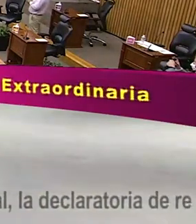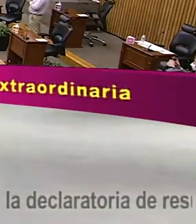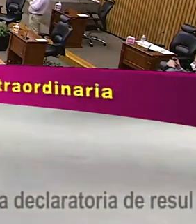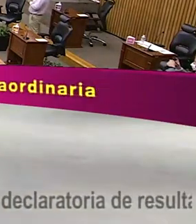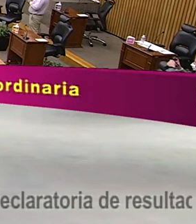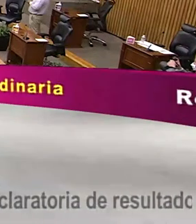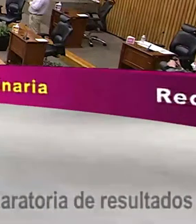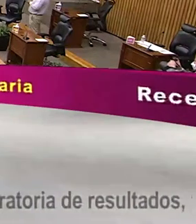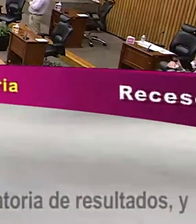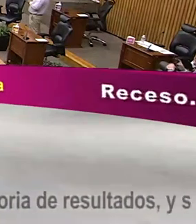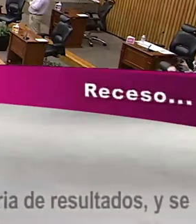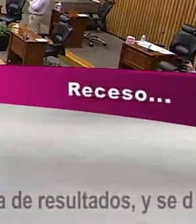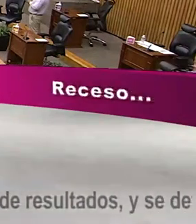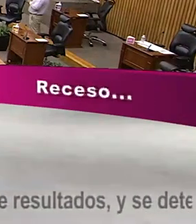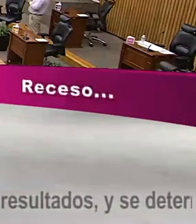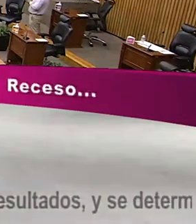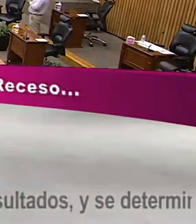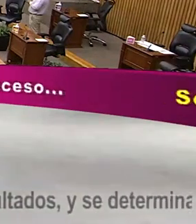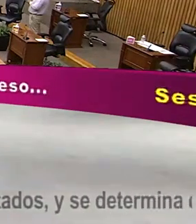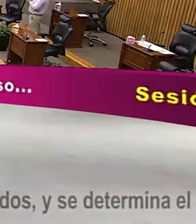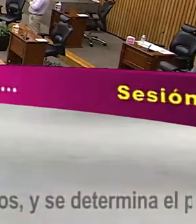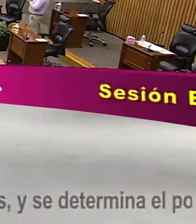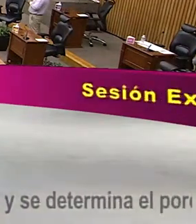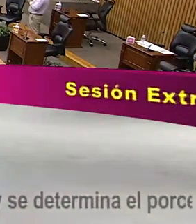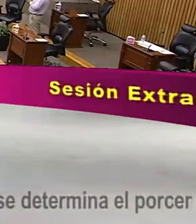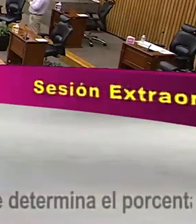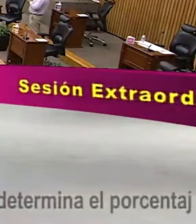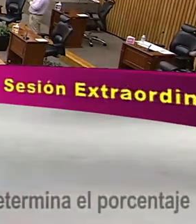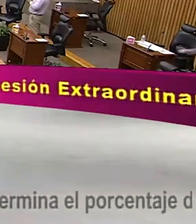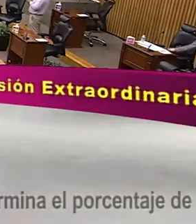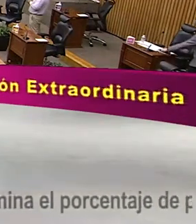o no